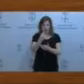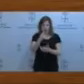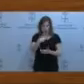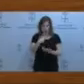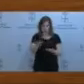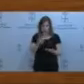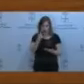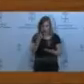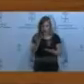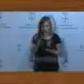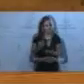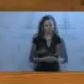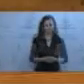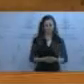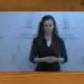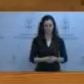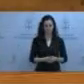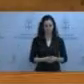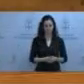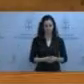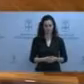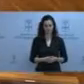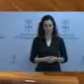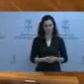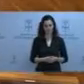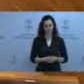igual. Gracias. Gracias.